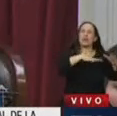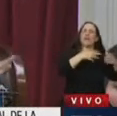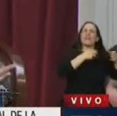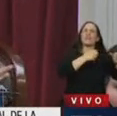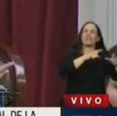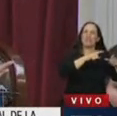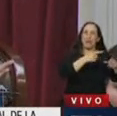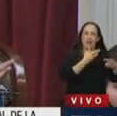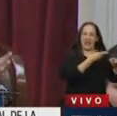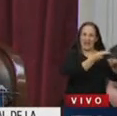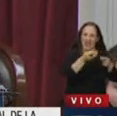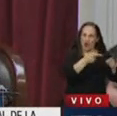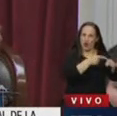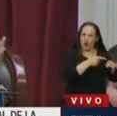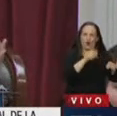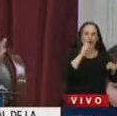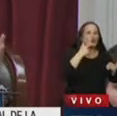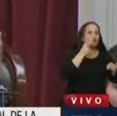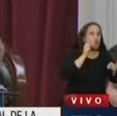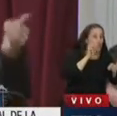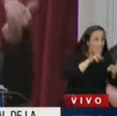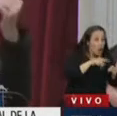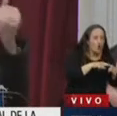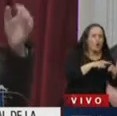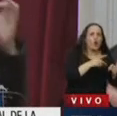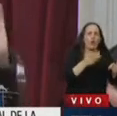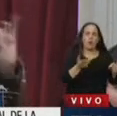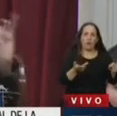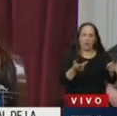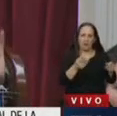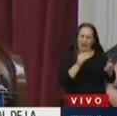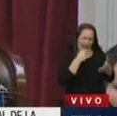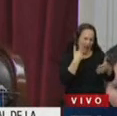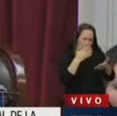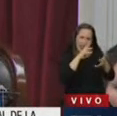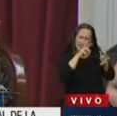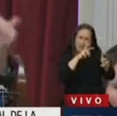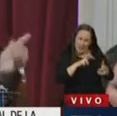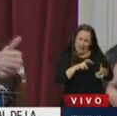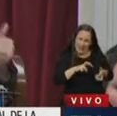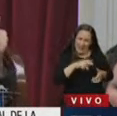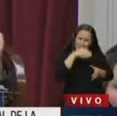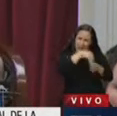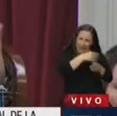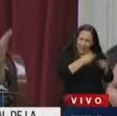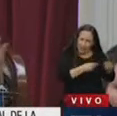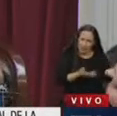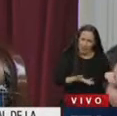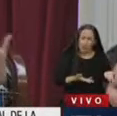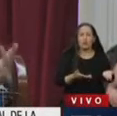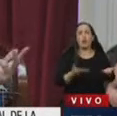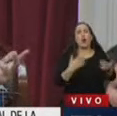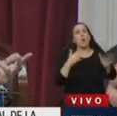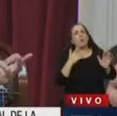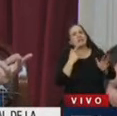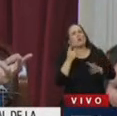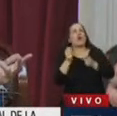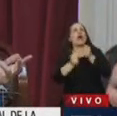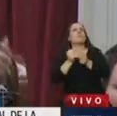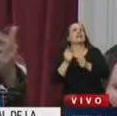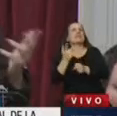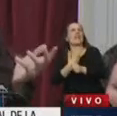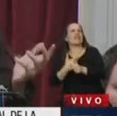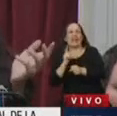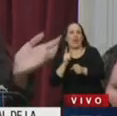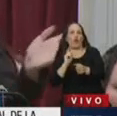Bueno, ya han manifestado ellos que van a votar en contra de las retenciones, con lo cual es muy probable que el artículo de las retenciones no alcance, va a estar muy finito